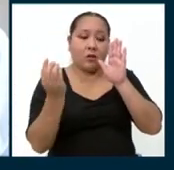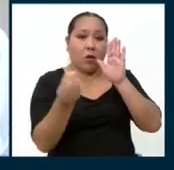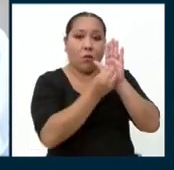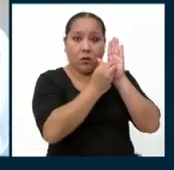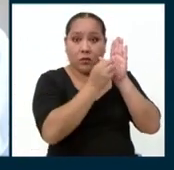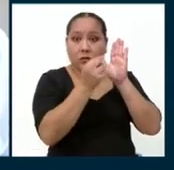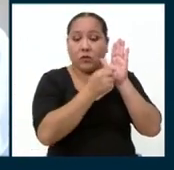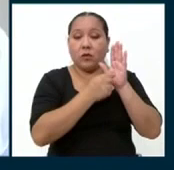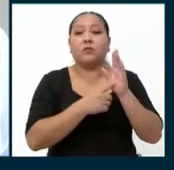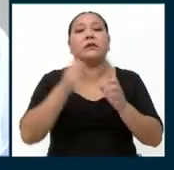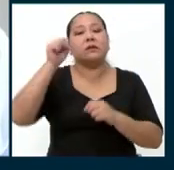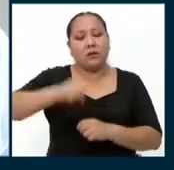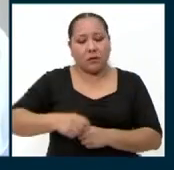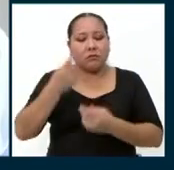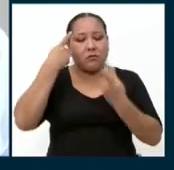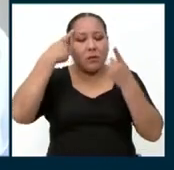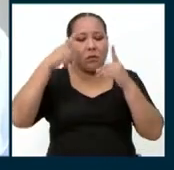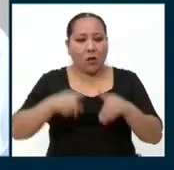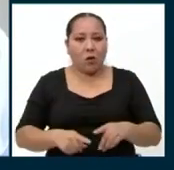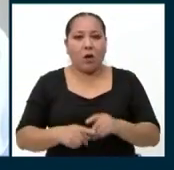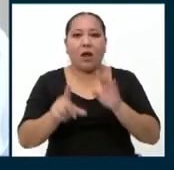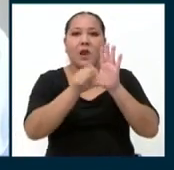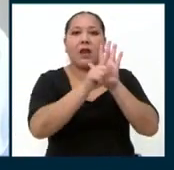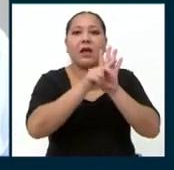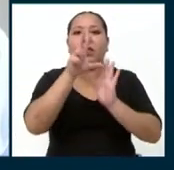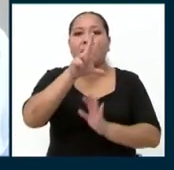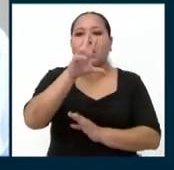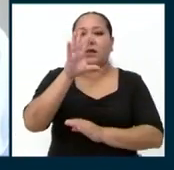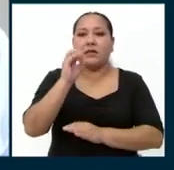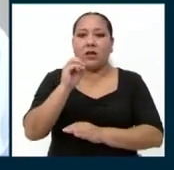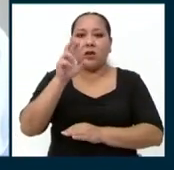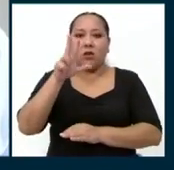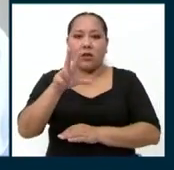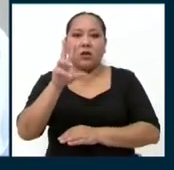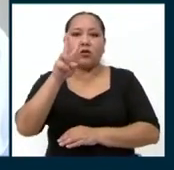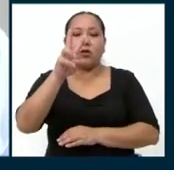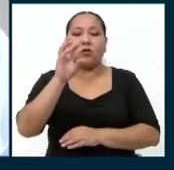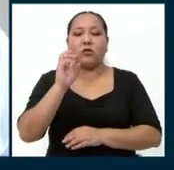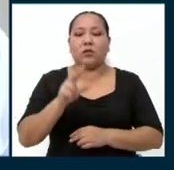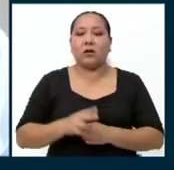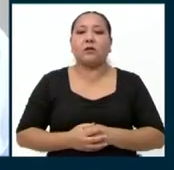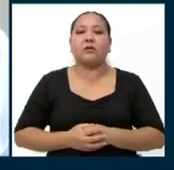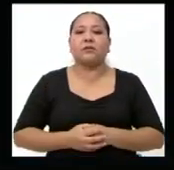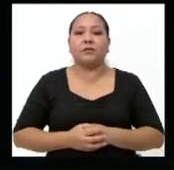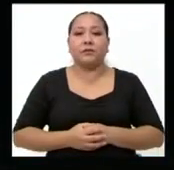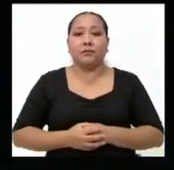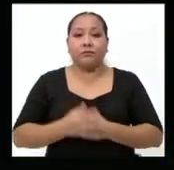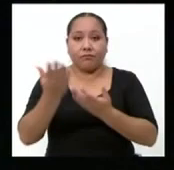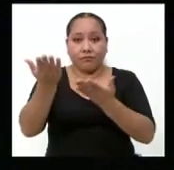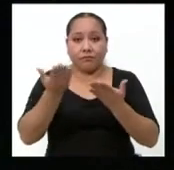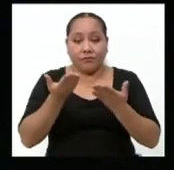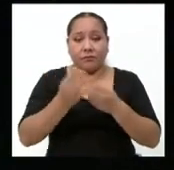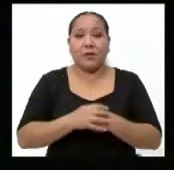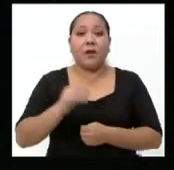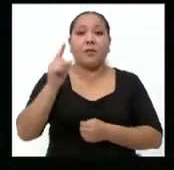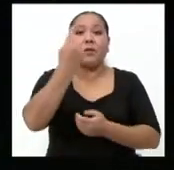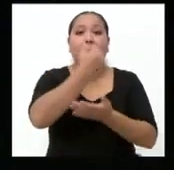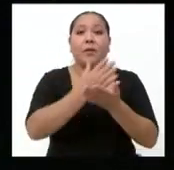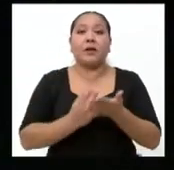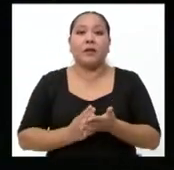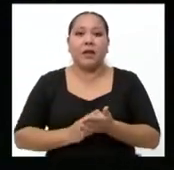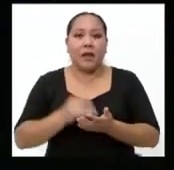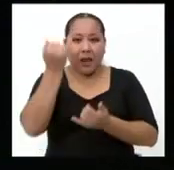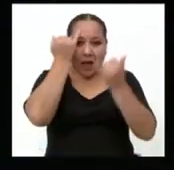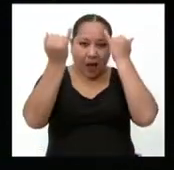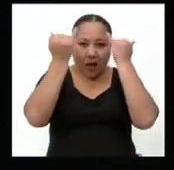el cual está conforme a lo dispuesto en la Ley 30326. Bienvenidos. Nuestro primer segmento es la